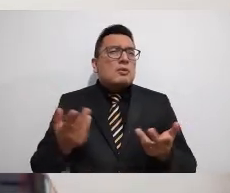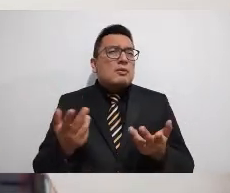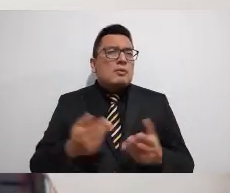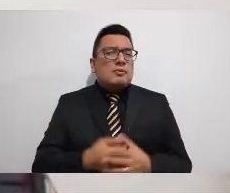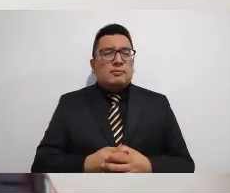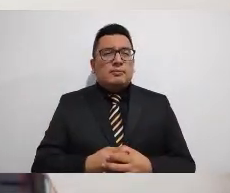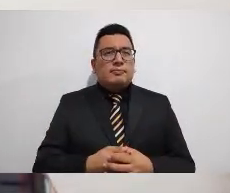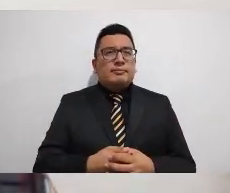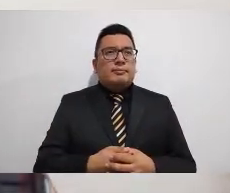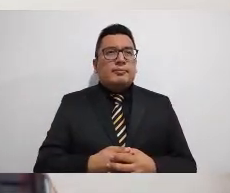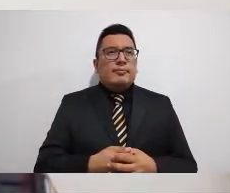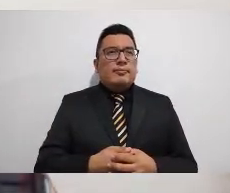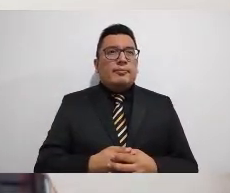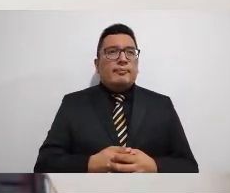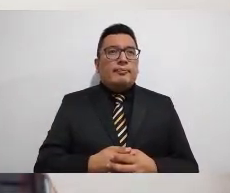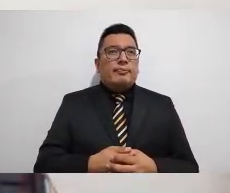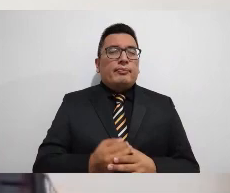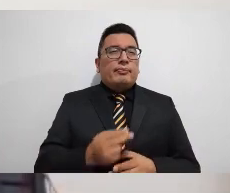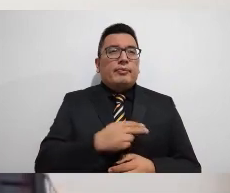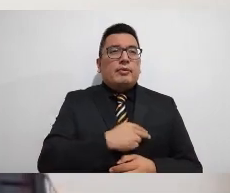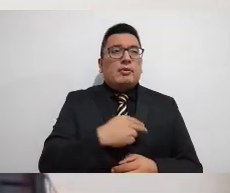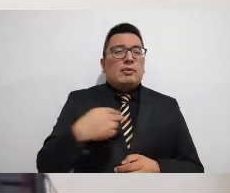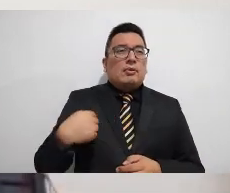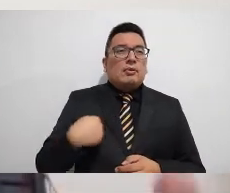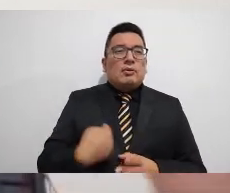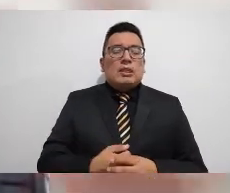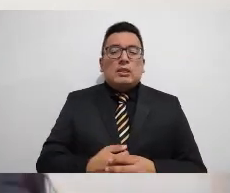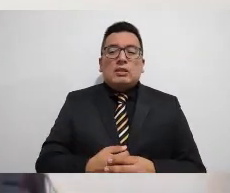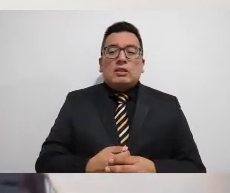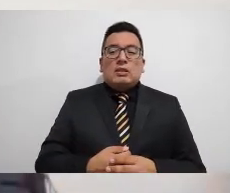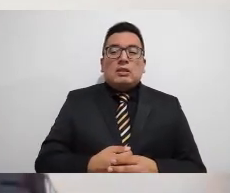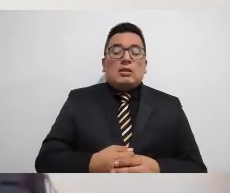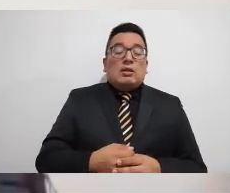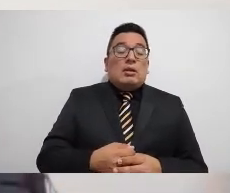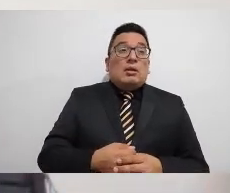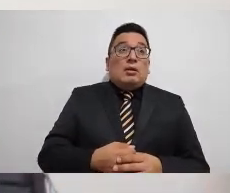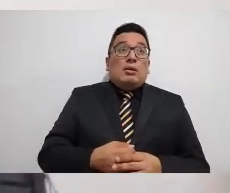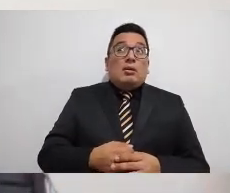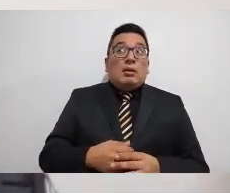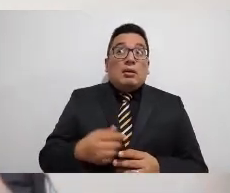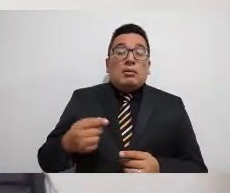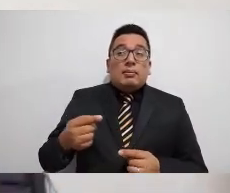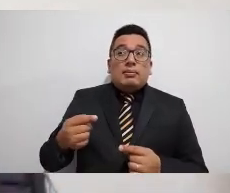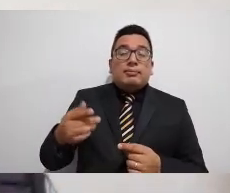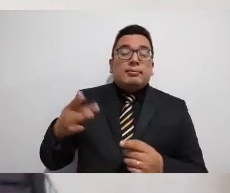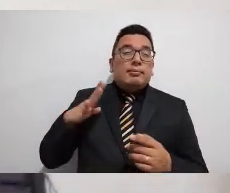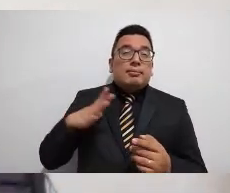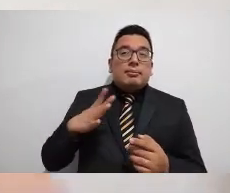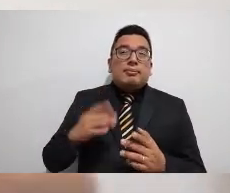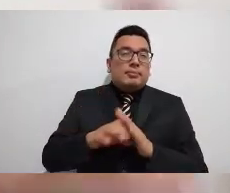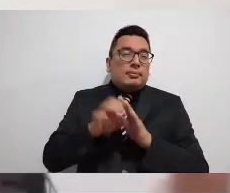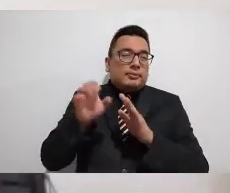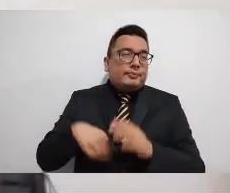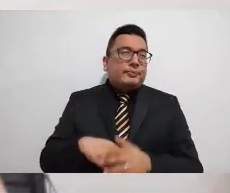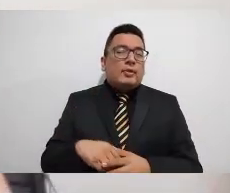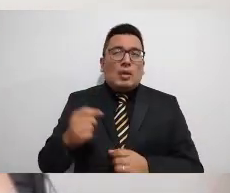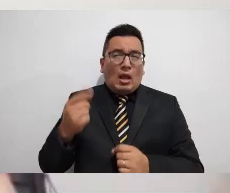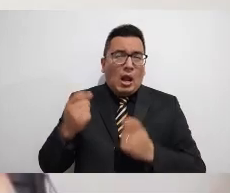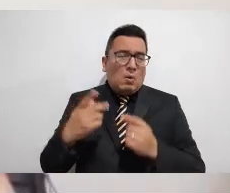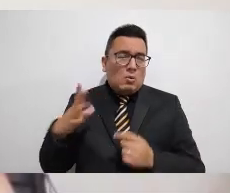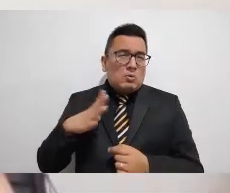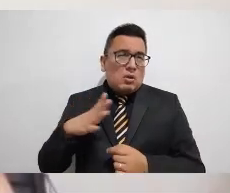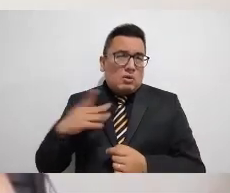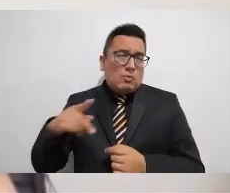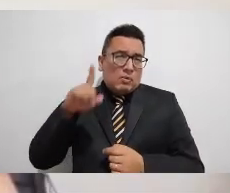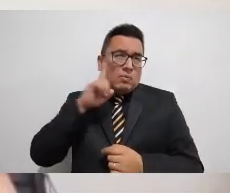hicimos inicialmente fue el criterio de no regresión, es decir, que los municipios de sistemas normativos indígenas que ya tenían mujeres dentro